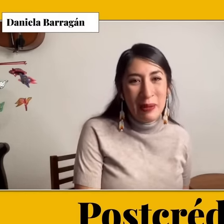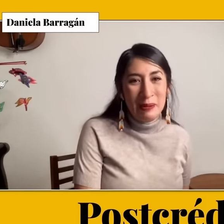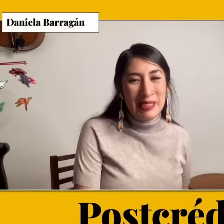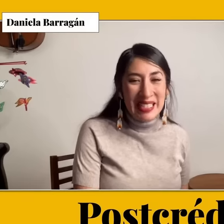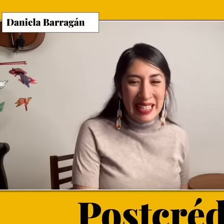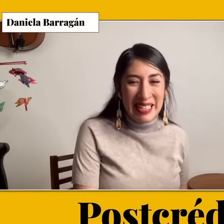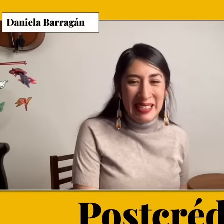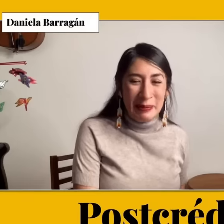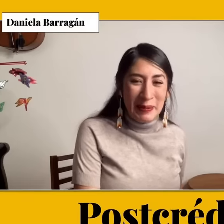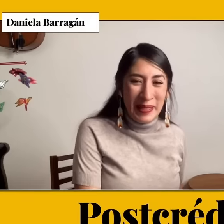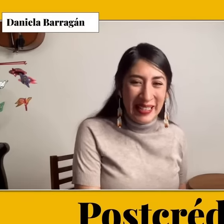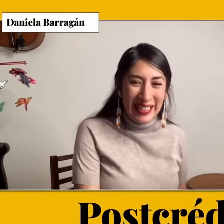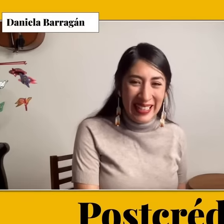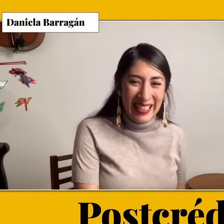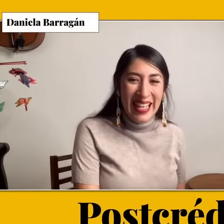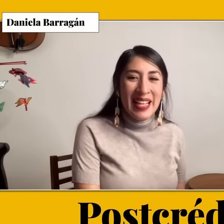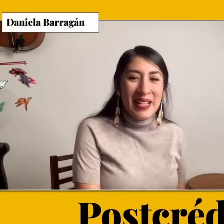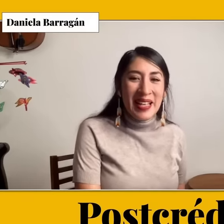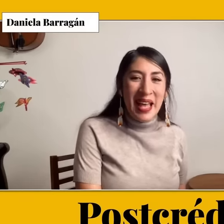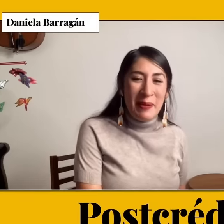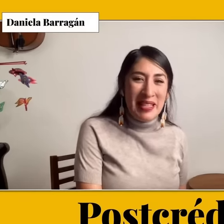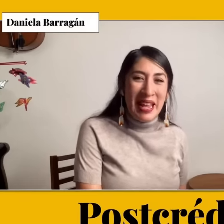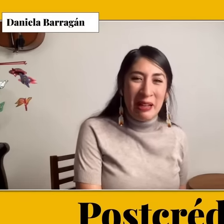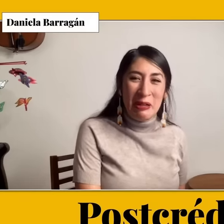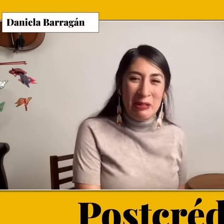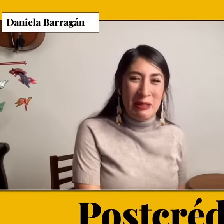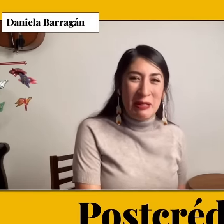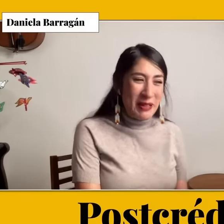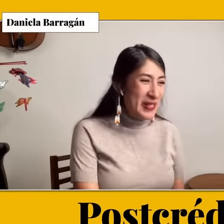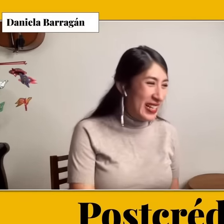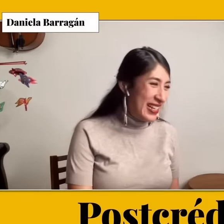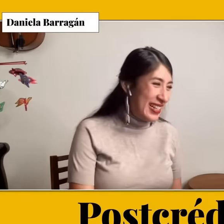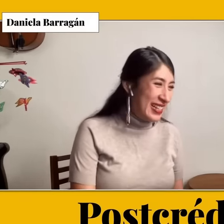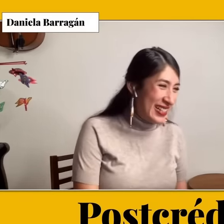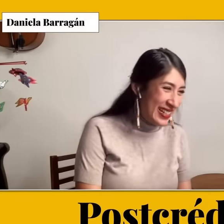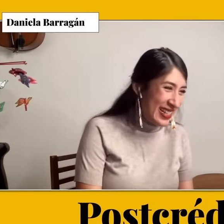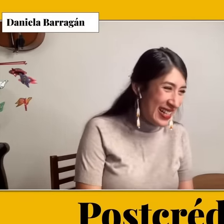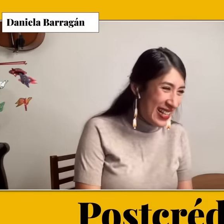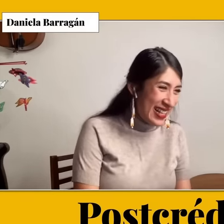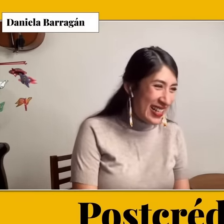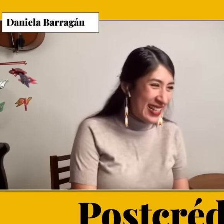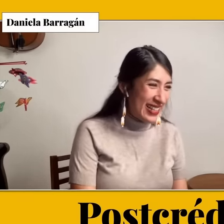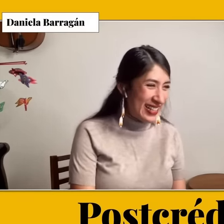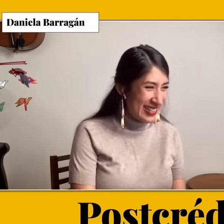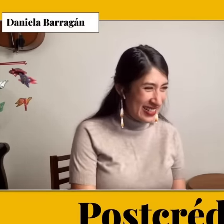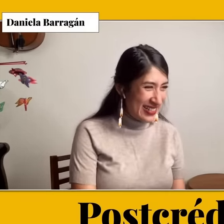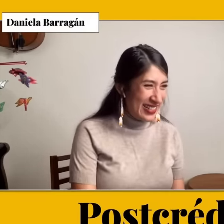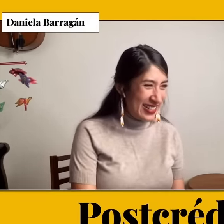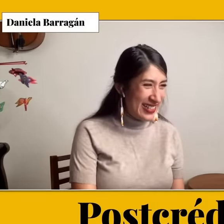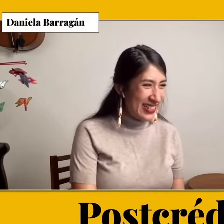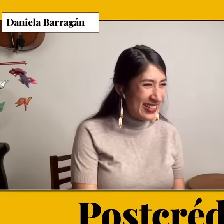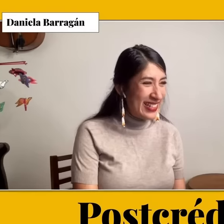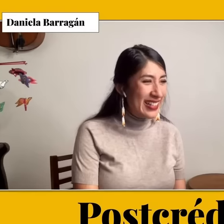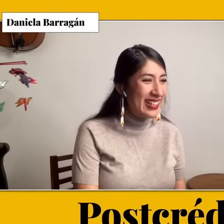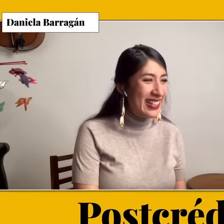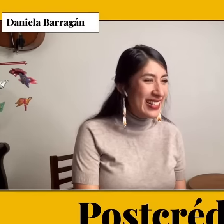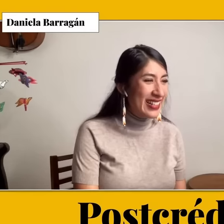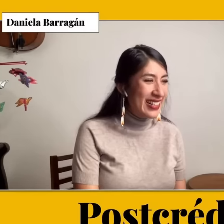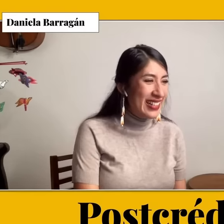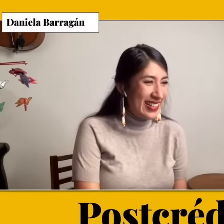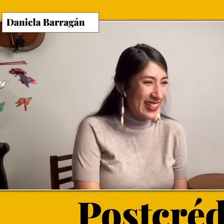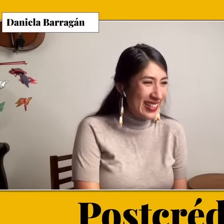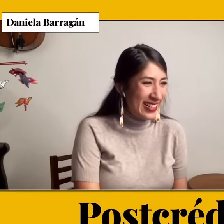Muchas gracias por aguadito nos vamos a poner el que se